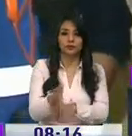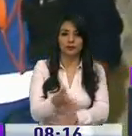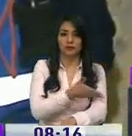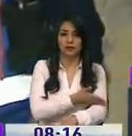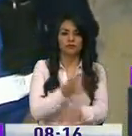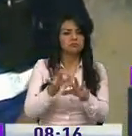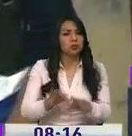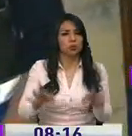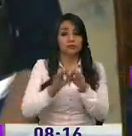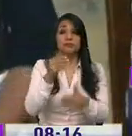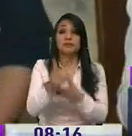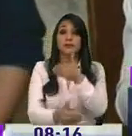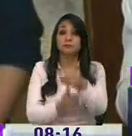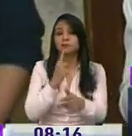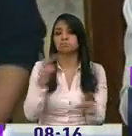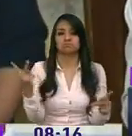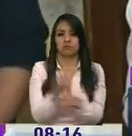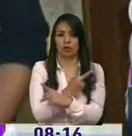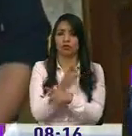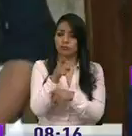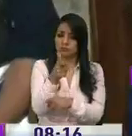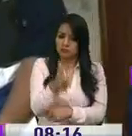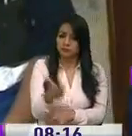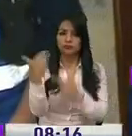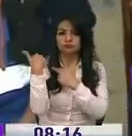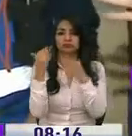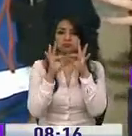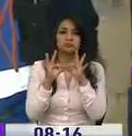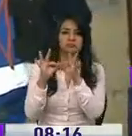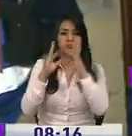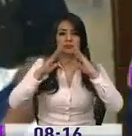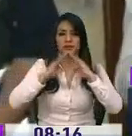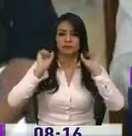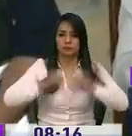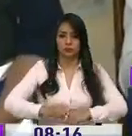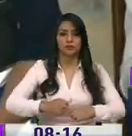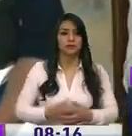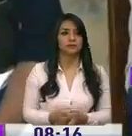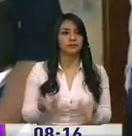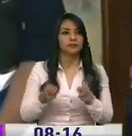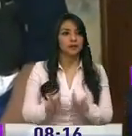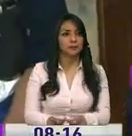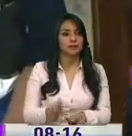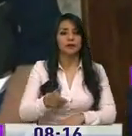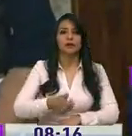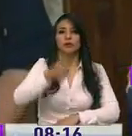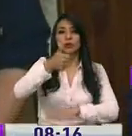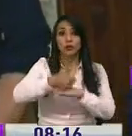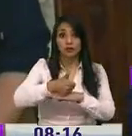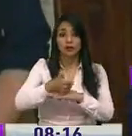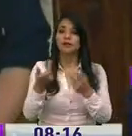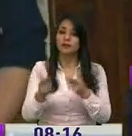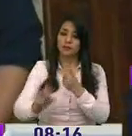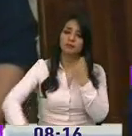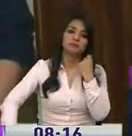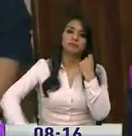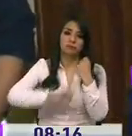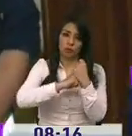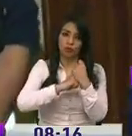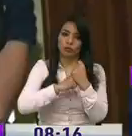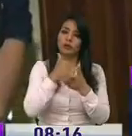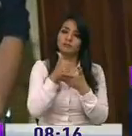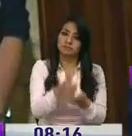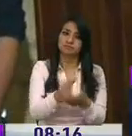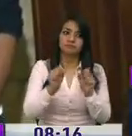antes que lamentar hagamos el mantenimiento necesario y por supuesto estar las entidades pertinentes para que nos puedan también colaborar